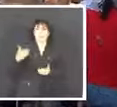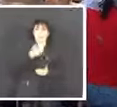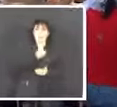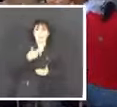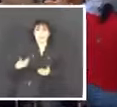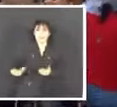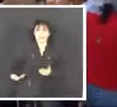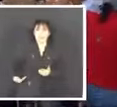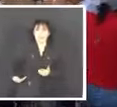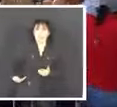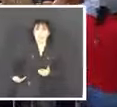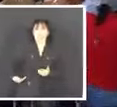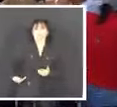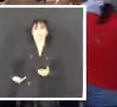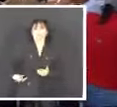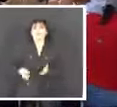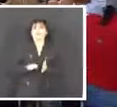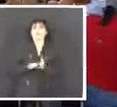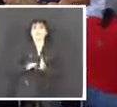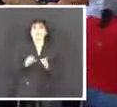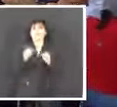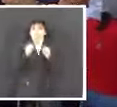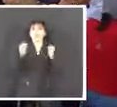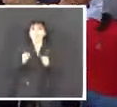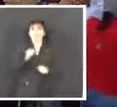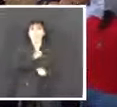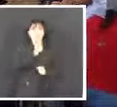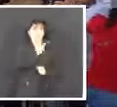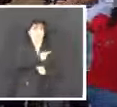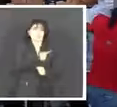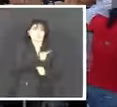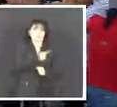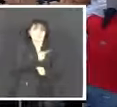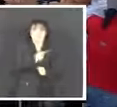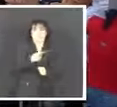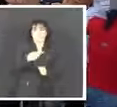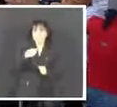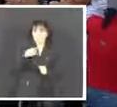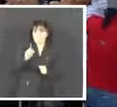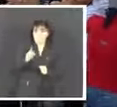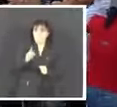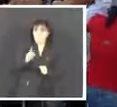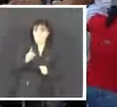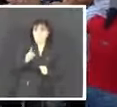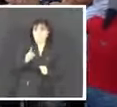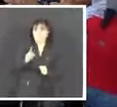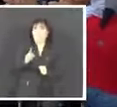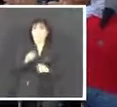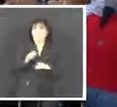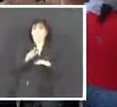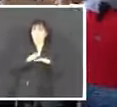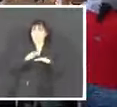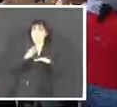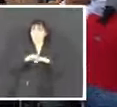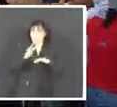avanzado con el sistema de salud, pero tenemos que avanzar todavía